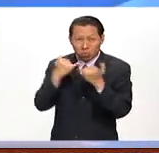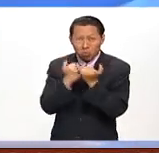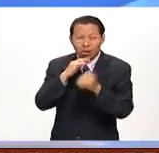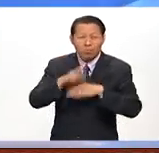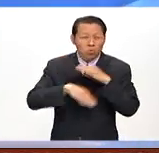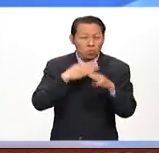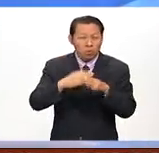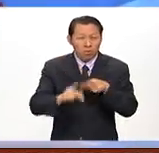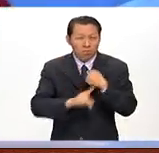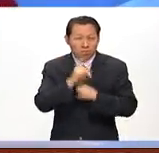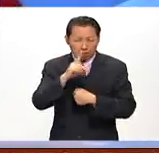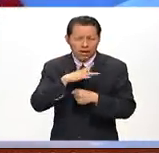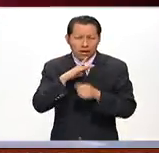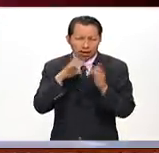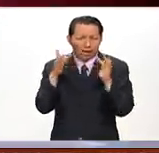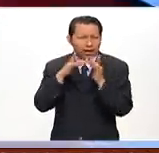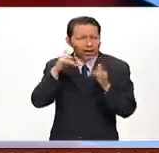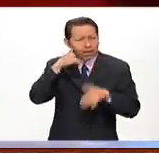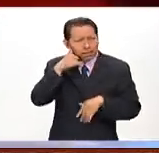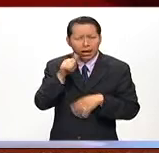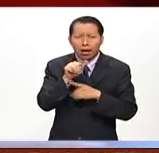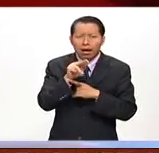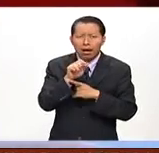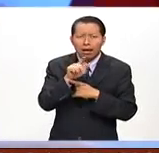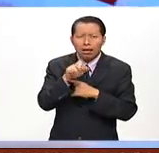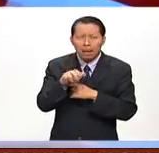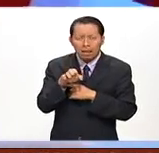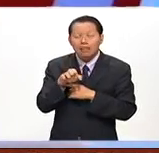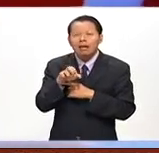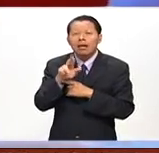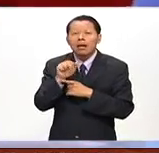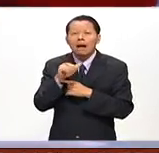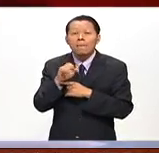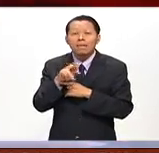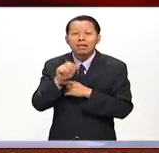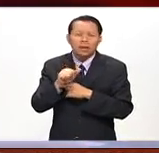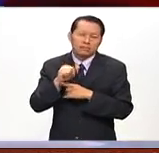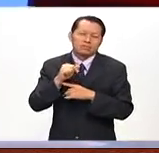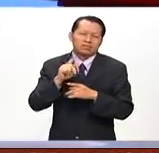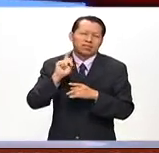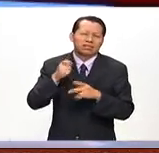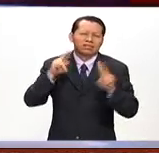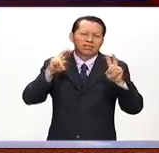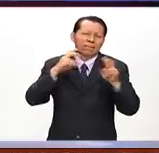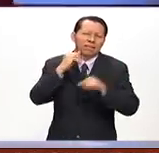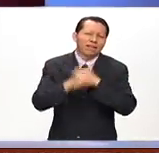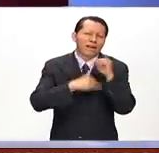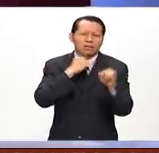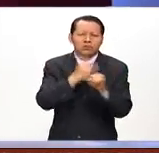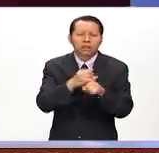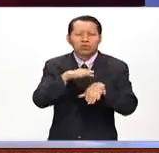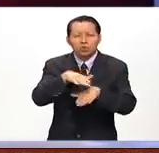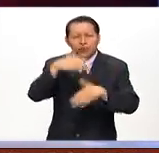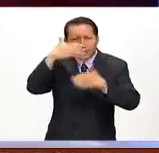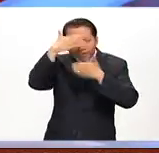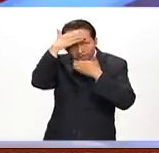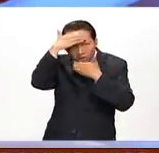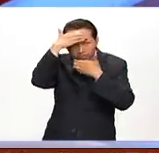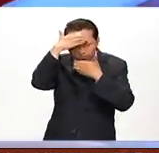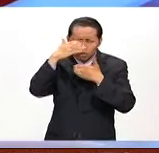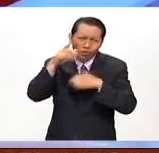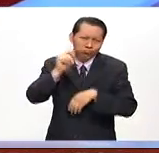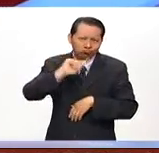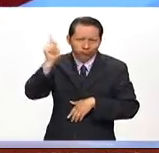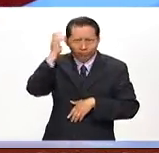tenemos en la línea telefónica a Arlene Ramírez. Ella es una internacionalista experta en temas de terrorismo. Arlene, muchas gracias.